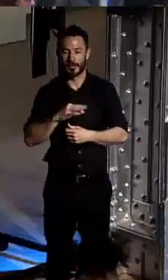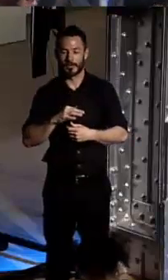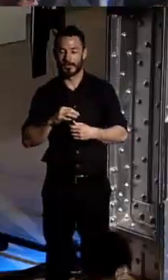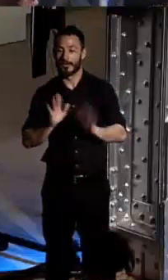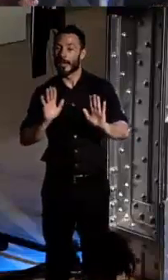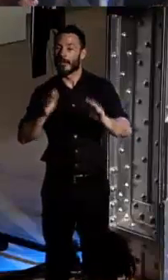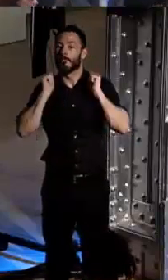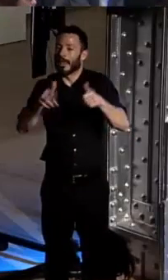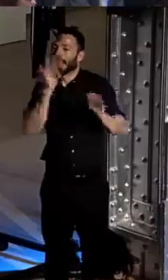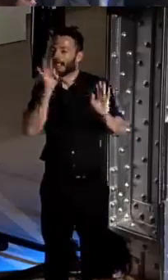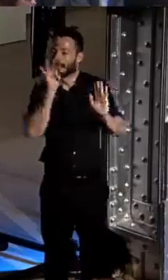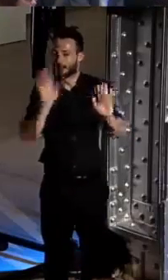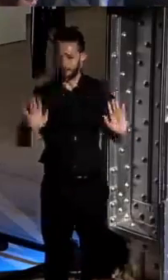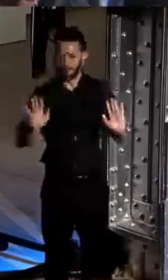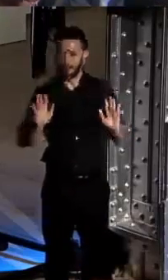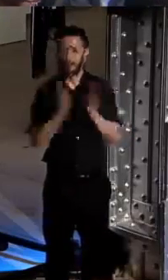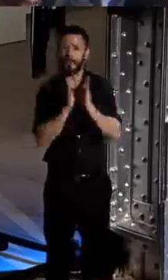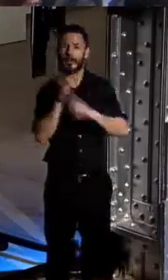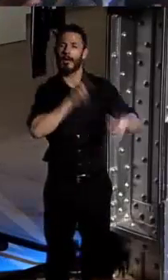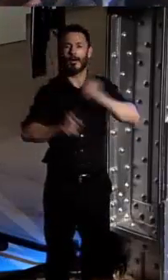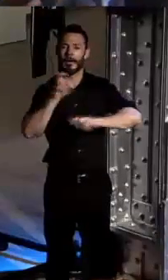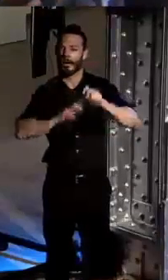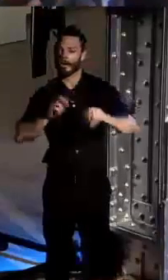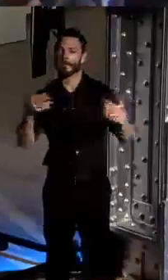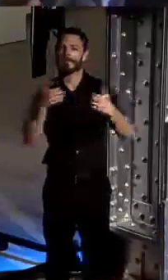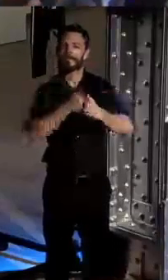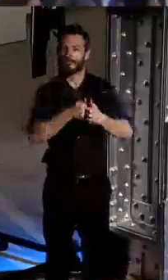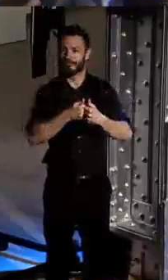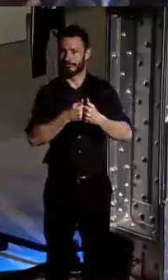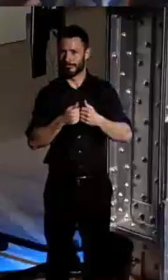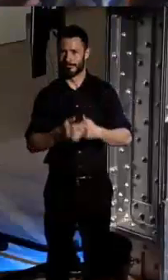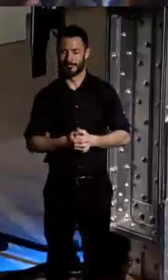no empiecen hasta que yo le diga. Buscan al compañero y se dan la mano. Esperen, esperen.